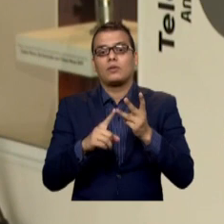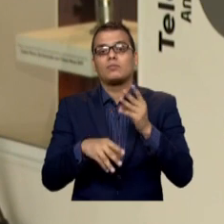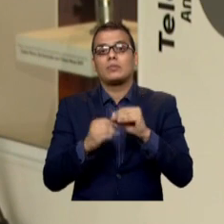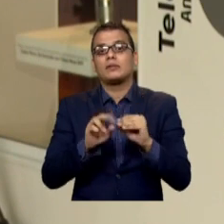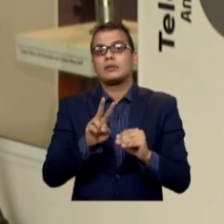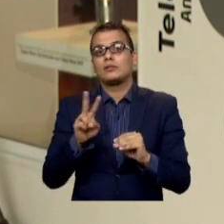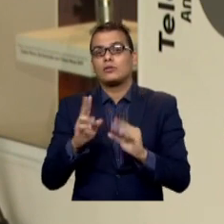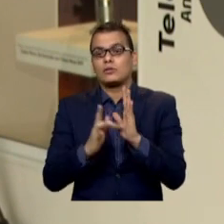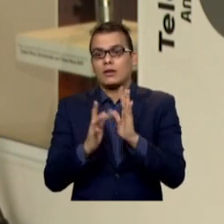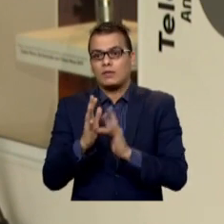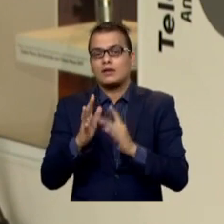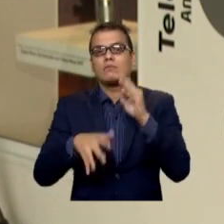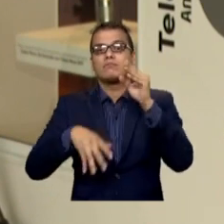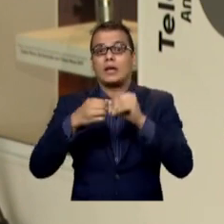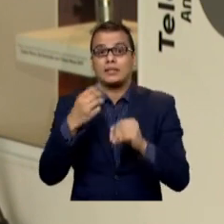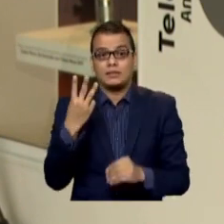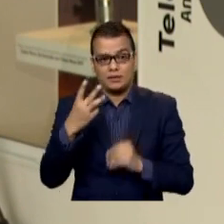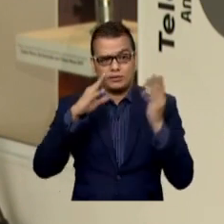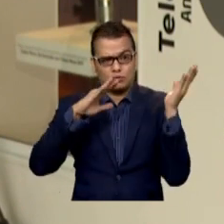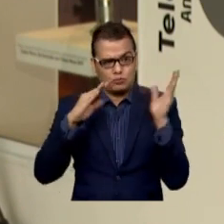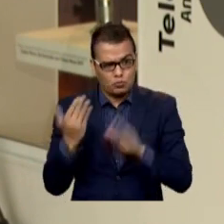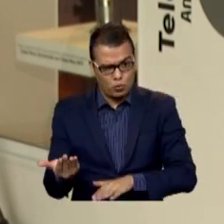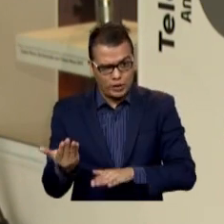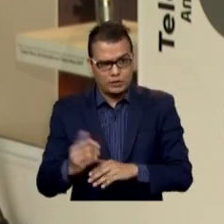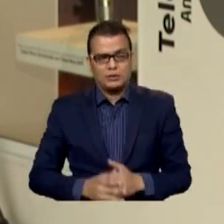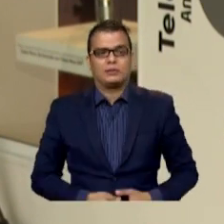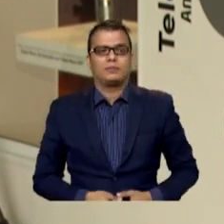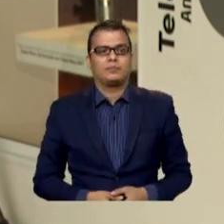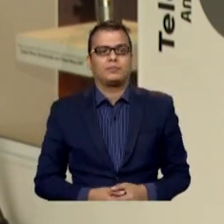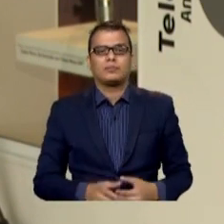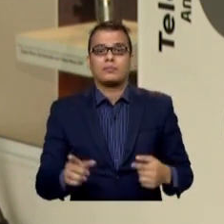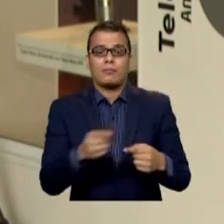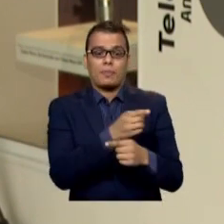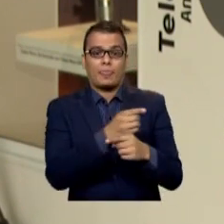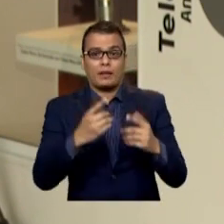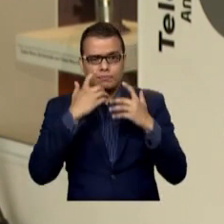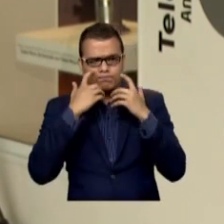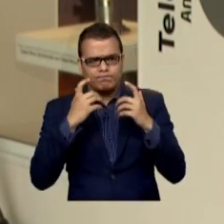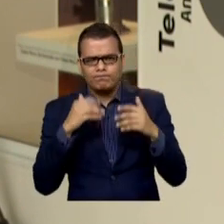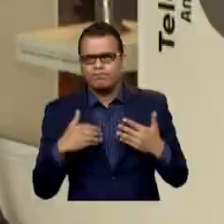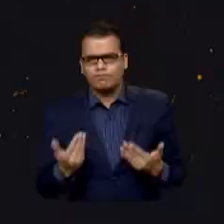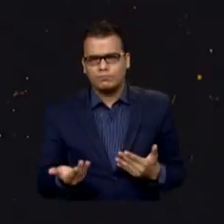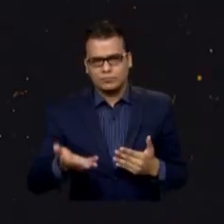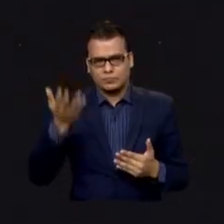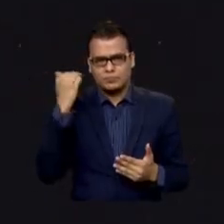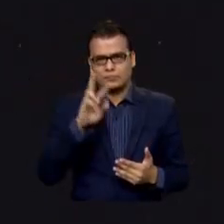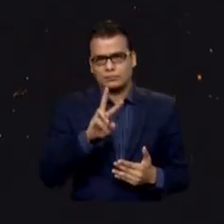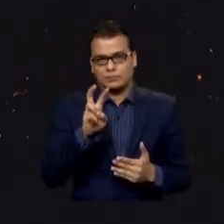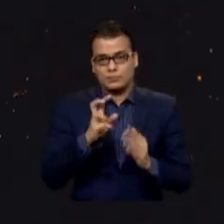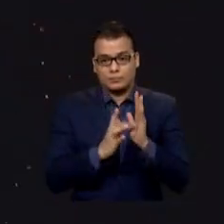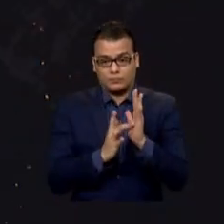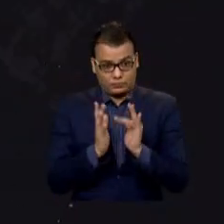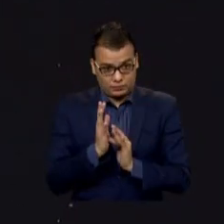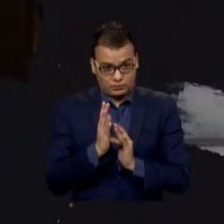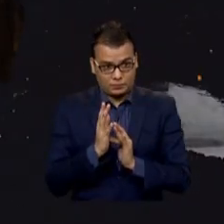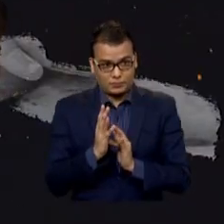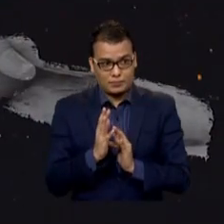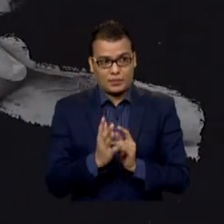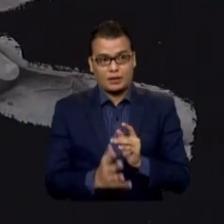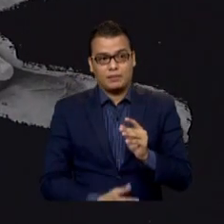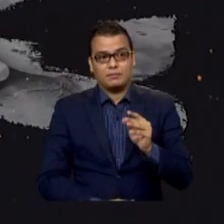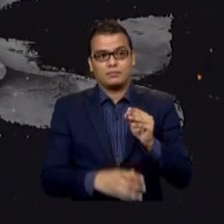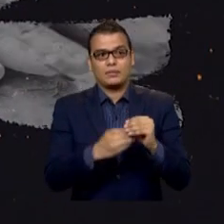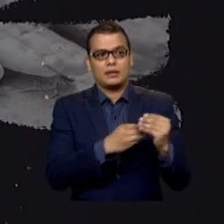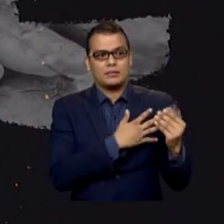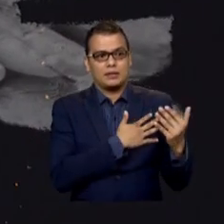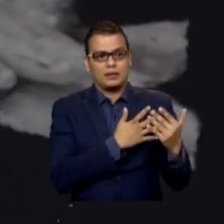ahora pasamos a una semana que ha sido clave para la economía de la ciudad, pues desde el pasado 27 de abril, día que sumaba